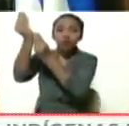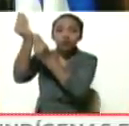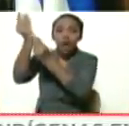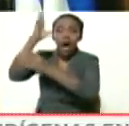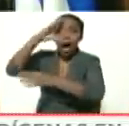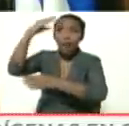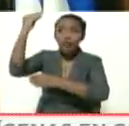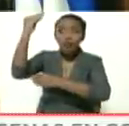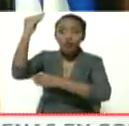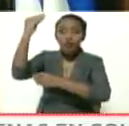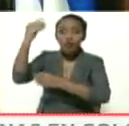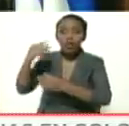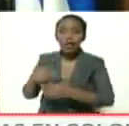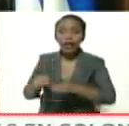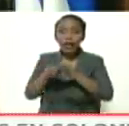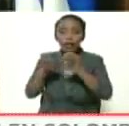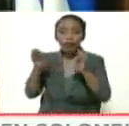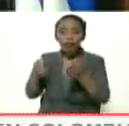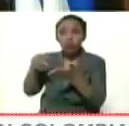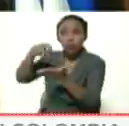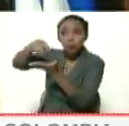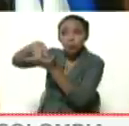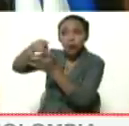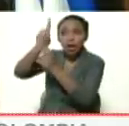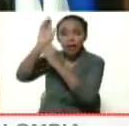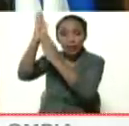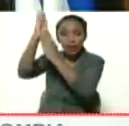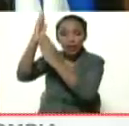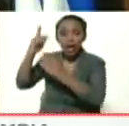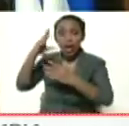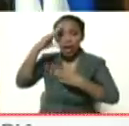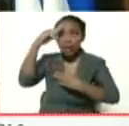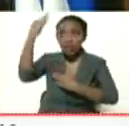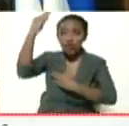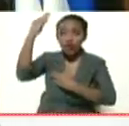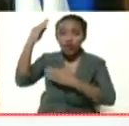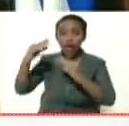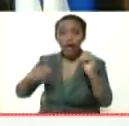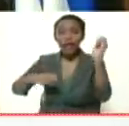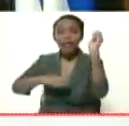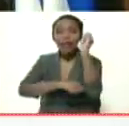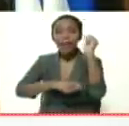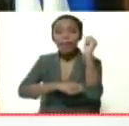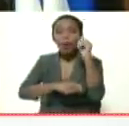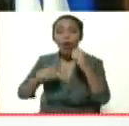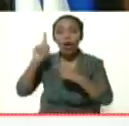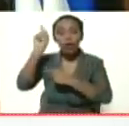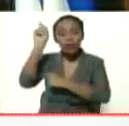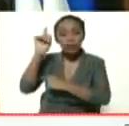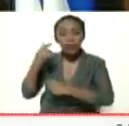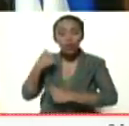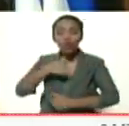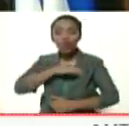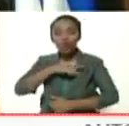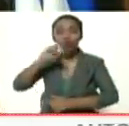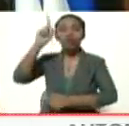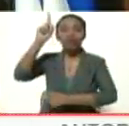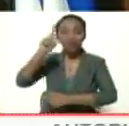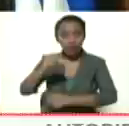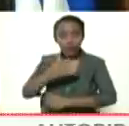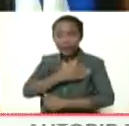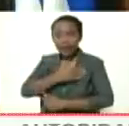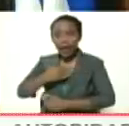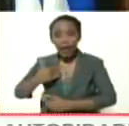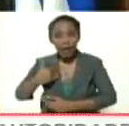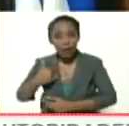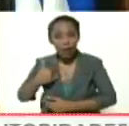Dios en el altar, que se le ofreciere a Dios en el templo de Jerusalén, nosotros también queremos